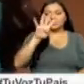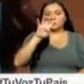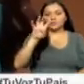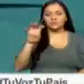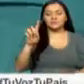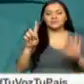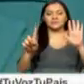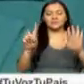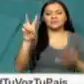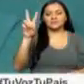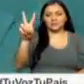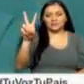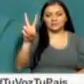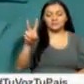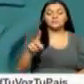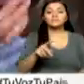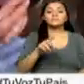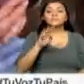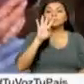345,467, de las cuales un